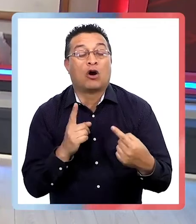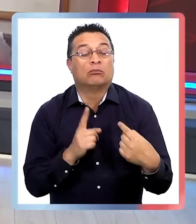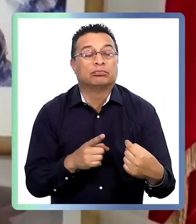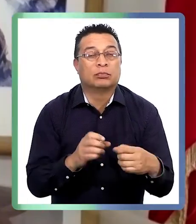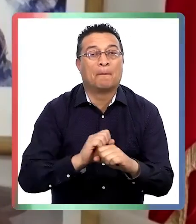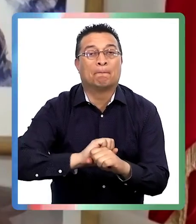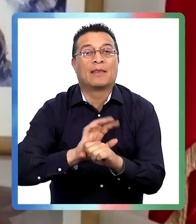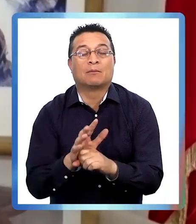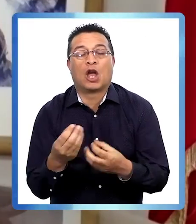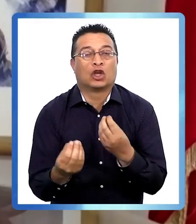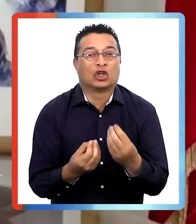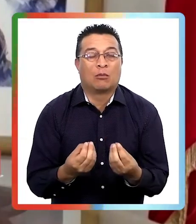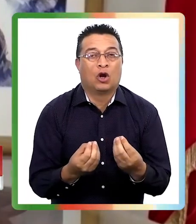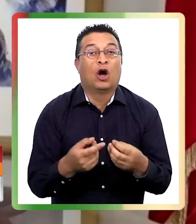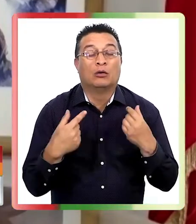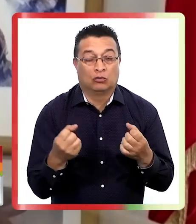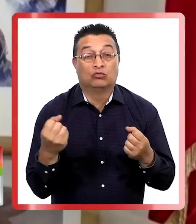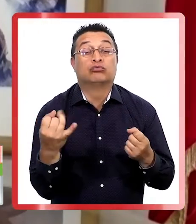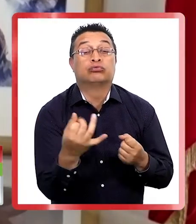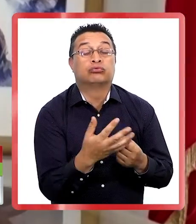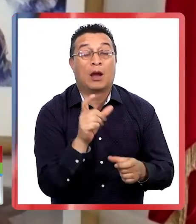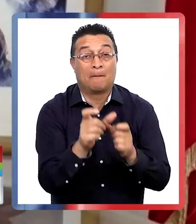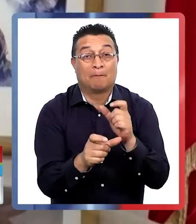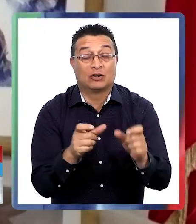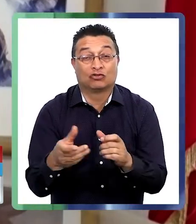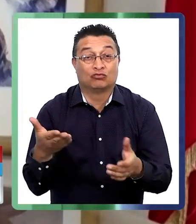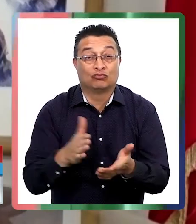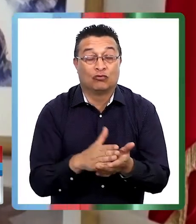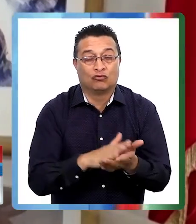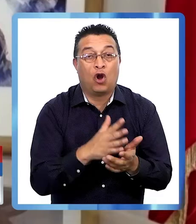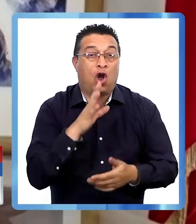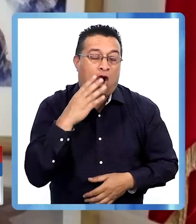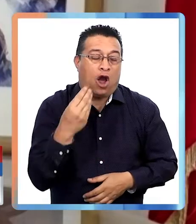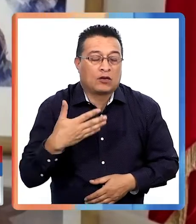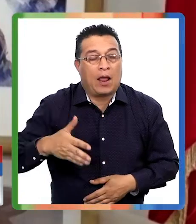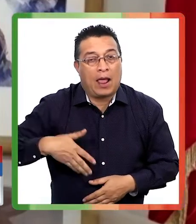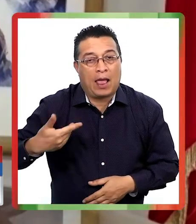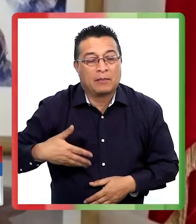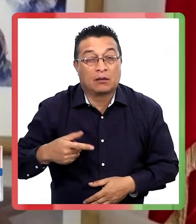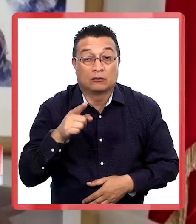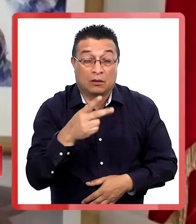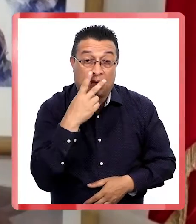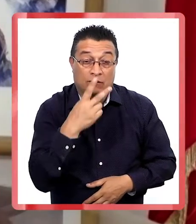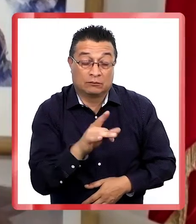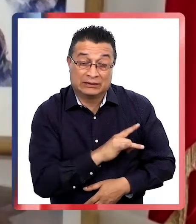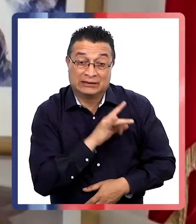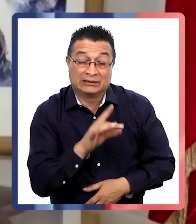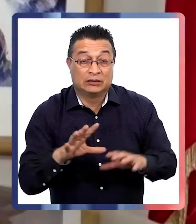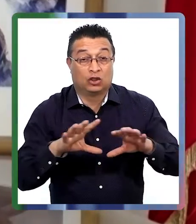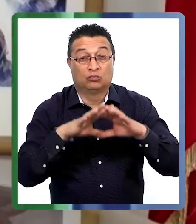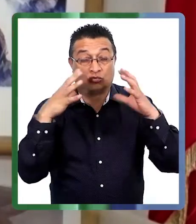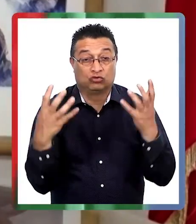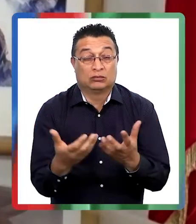la pandemia. Yo creo que pese a la cantidad de personas fallecidas, que es obviamente un hecho muy lamentable, si usted mira a Chile en el